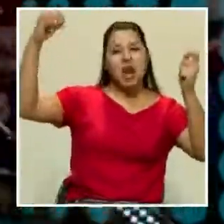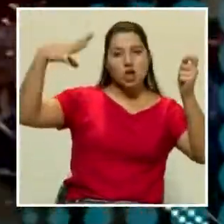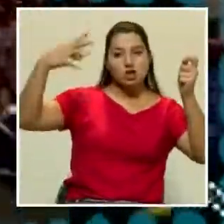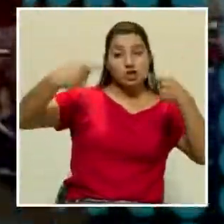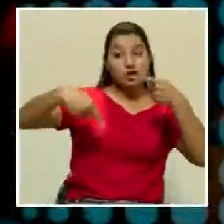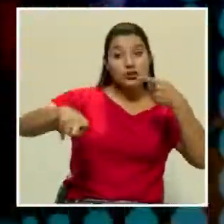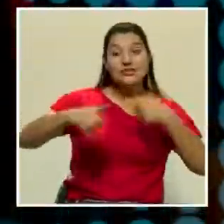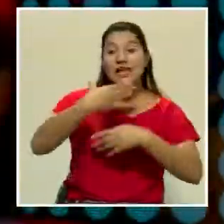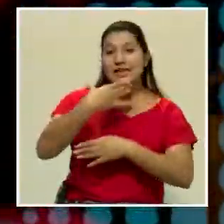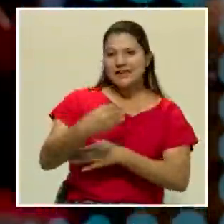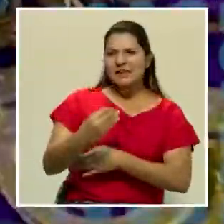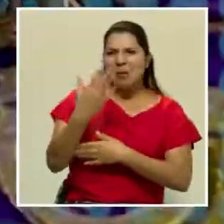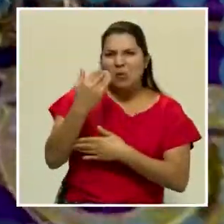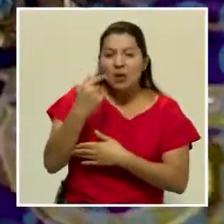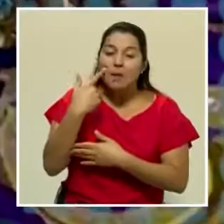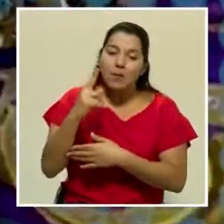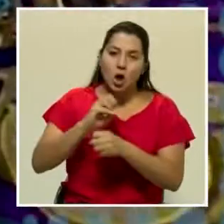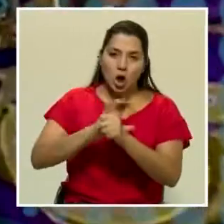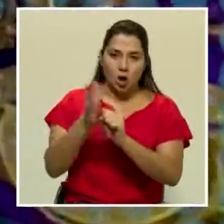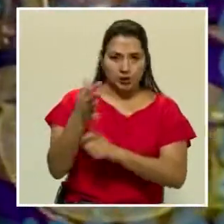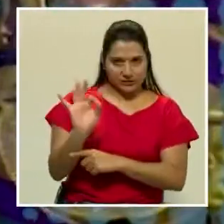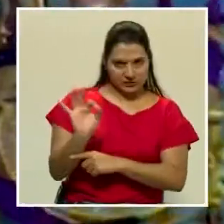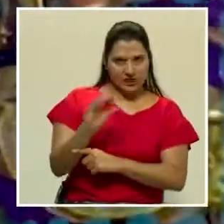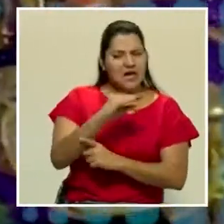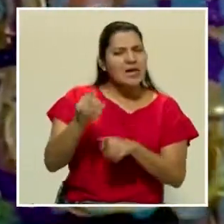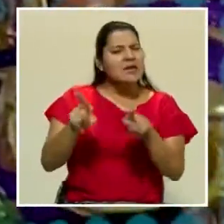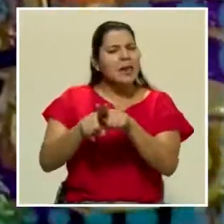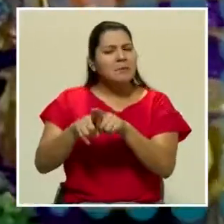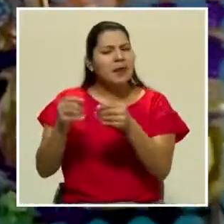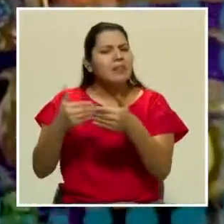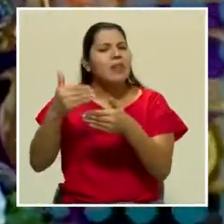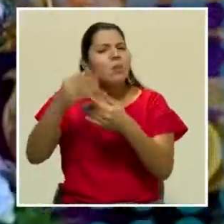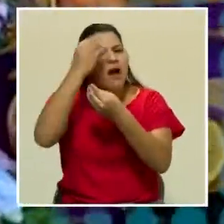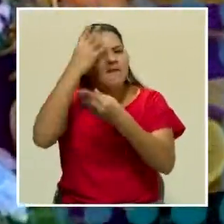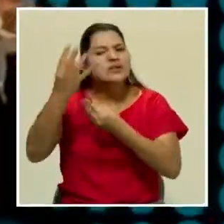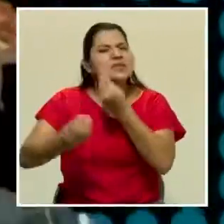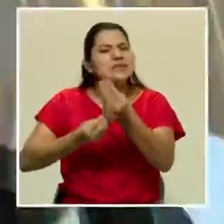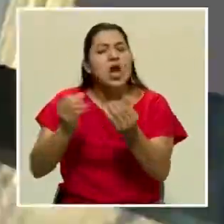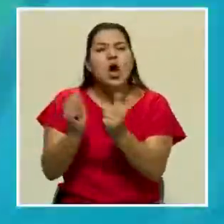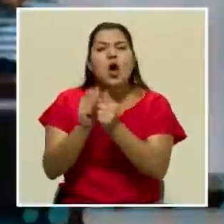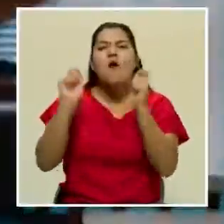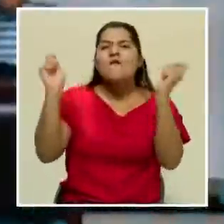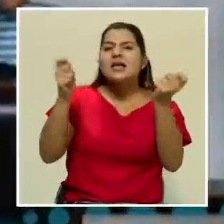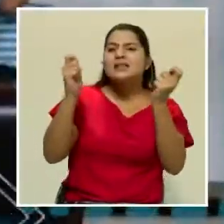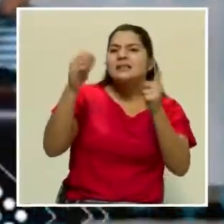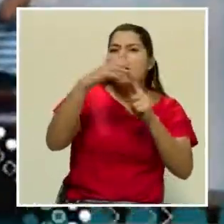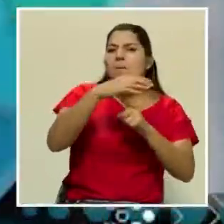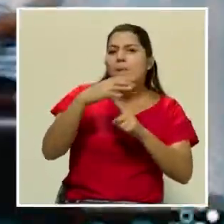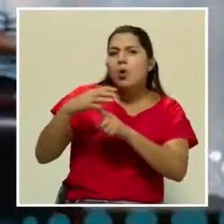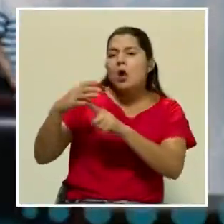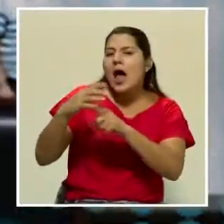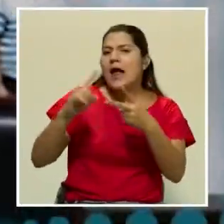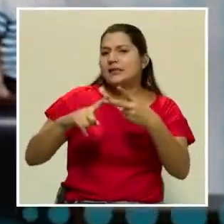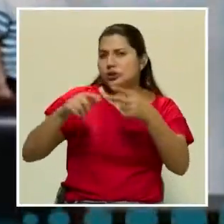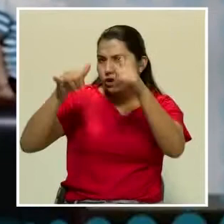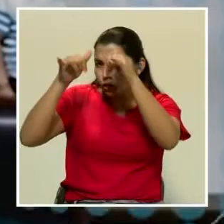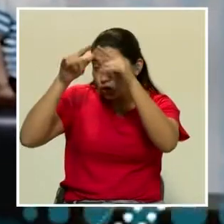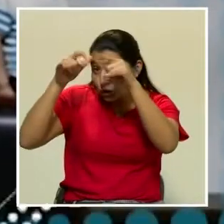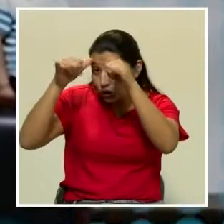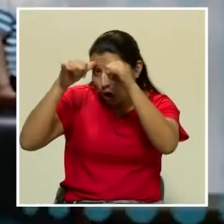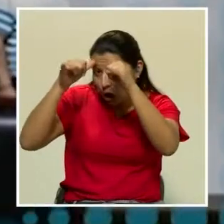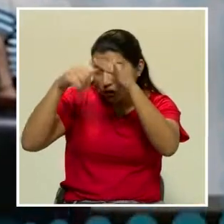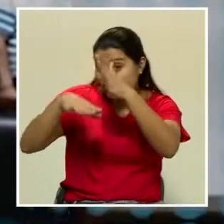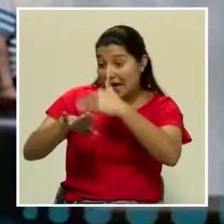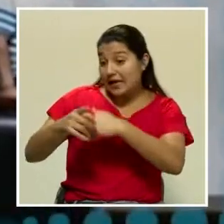y valorará en los próximos días el futuro de las fiestas populares y los toros en diciembre. Costa Rica llegó a los